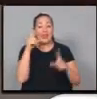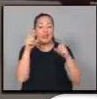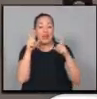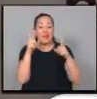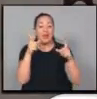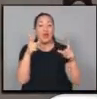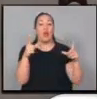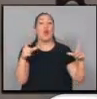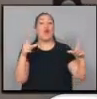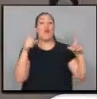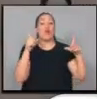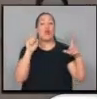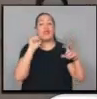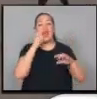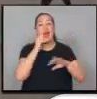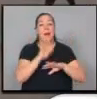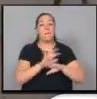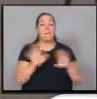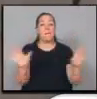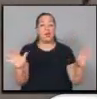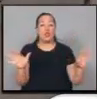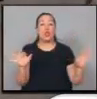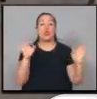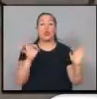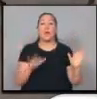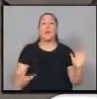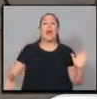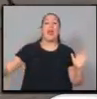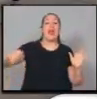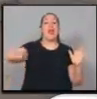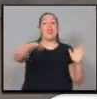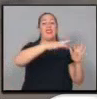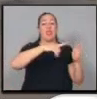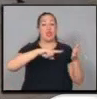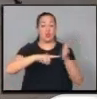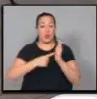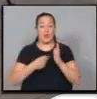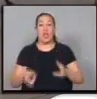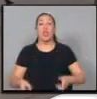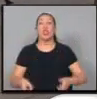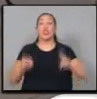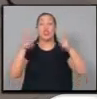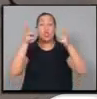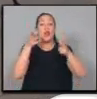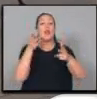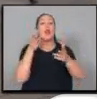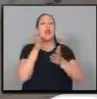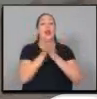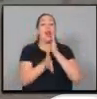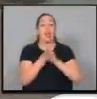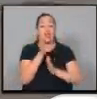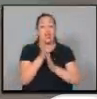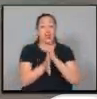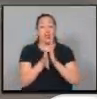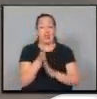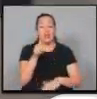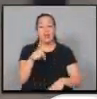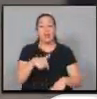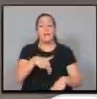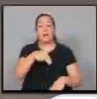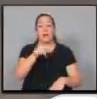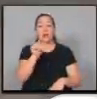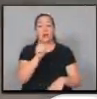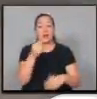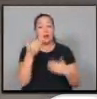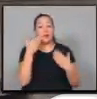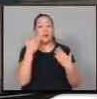sacar fotografías hermosas de toda la ciudad de Mar del Plata, desde allí y en forma gratuita puede hacerlo. En esta peatonal en un ratito nos